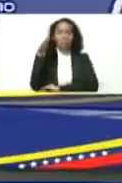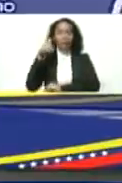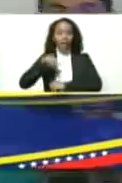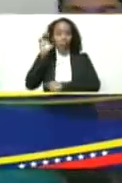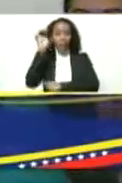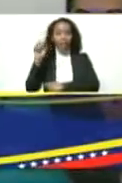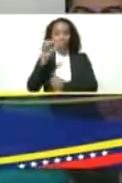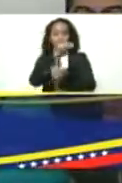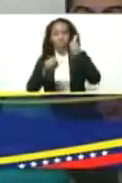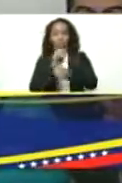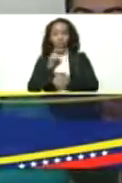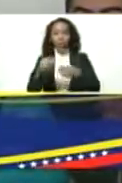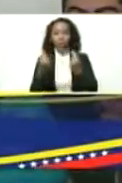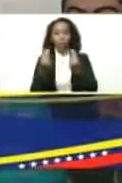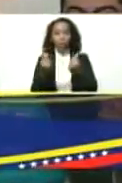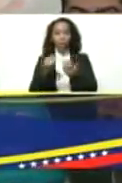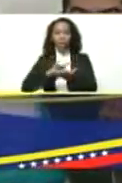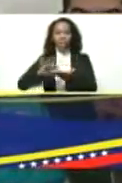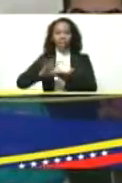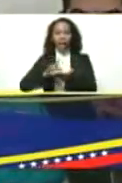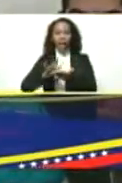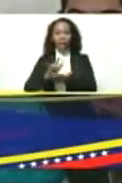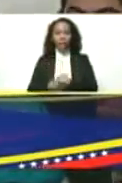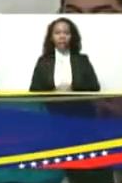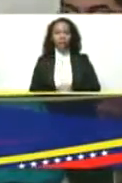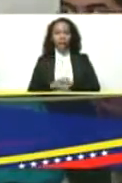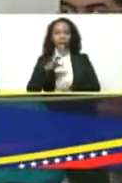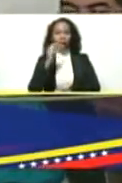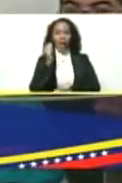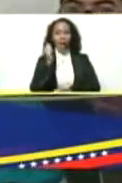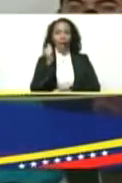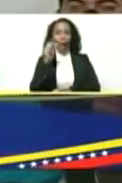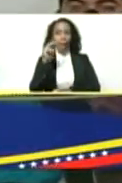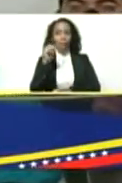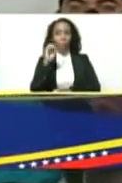viceministro de Economía Digital, Ramón Maniglia,